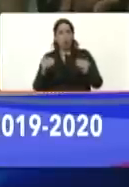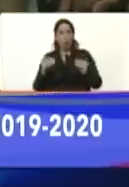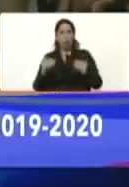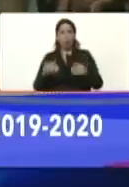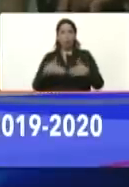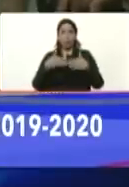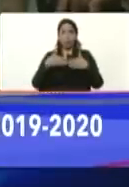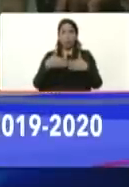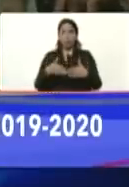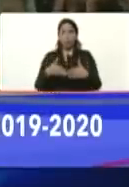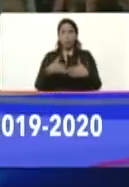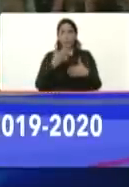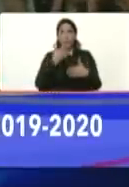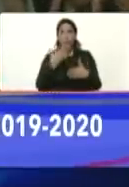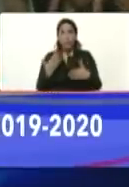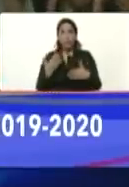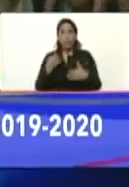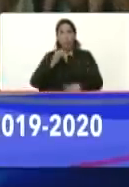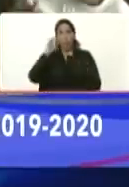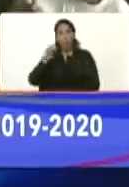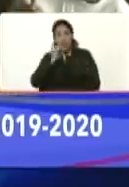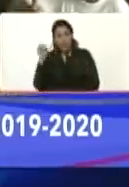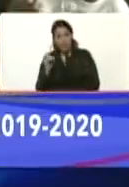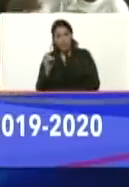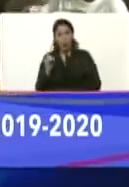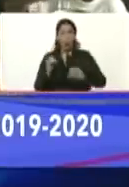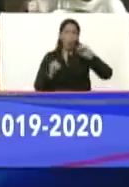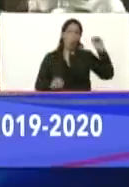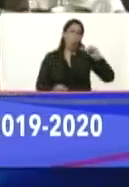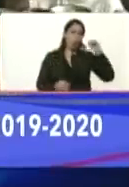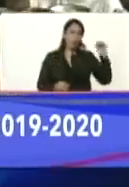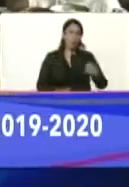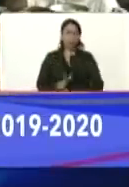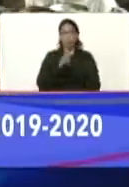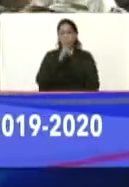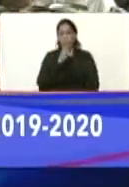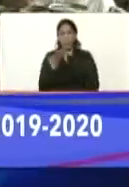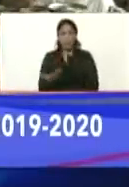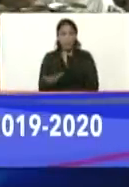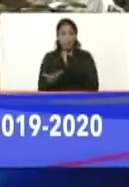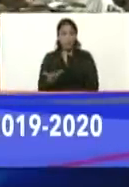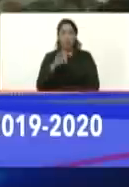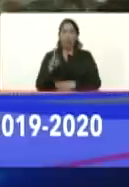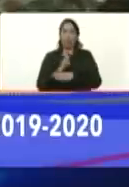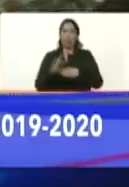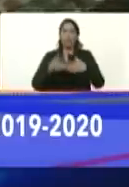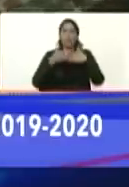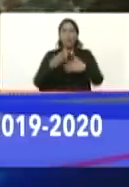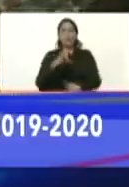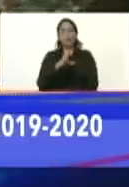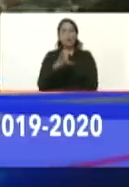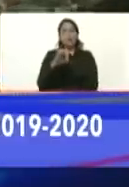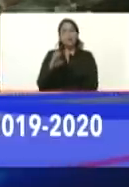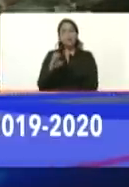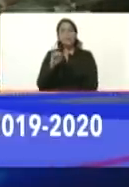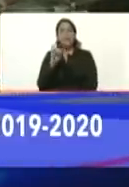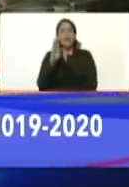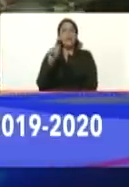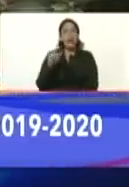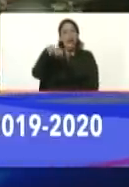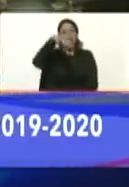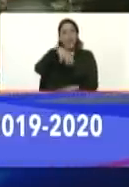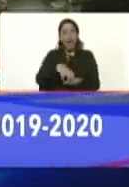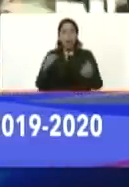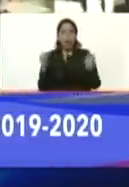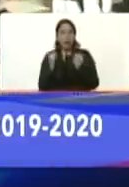cabotaje tanto para oriente como para occidente usando el puerto de la ceiba para los estados andinos de